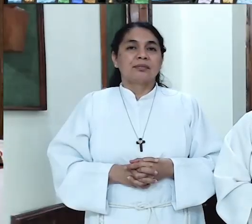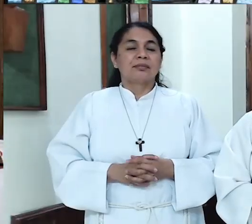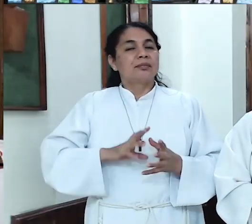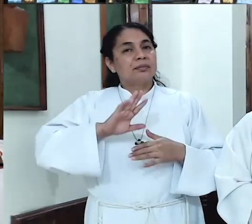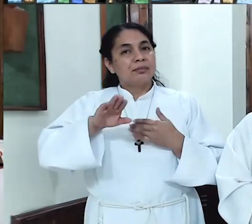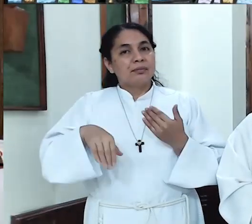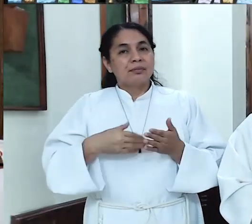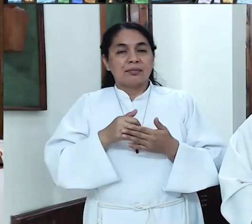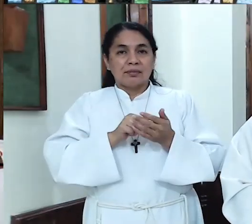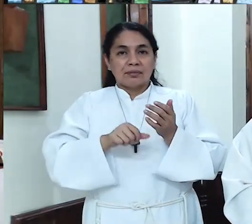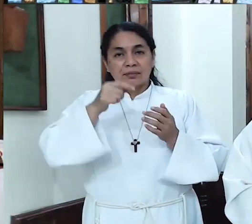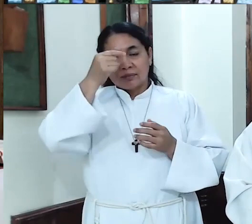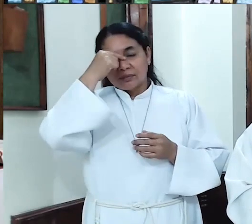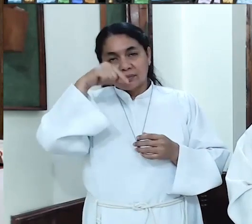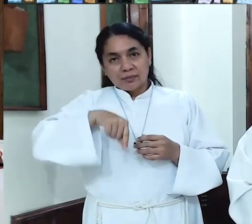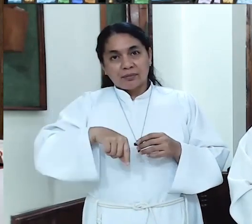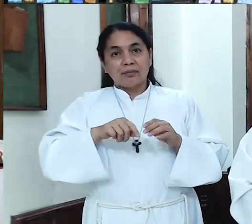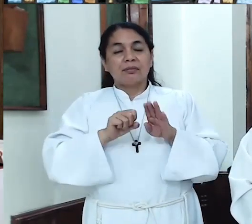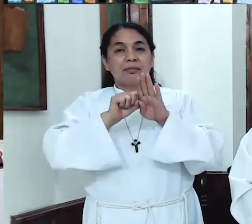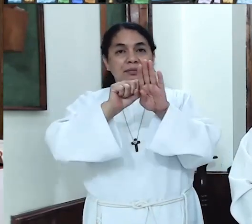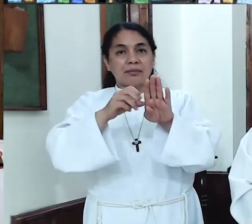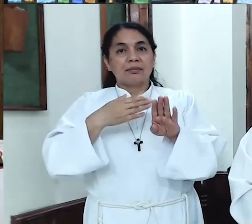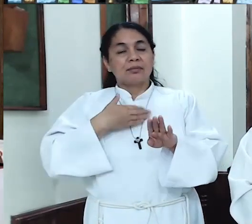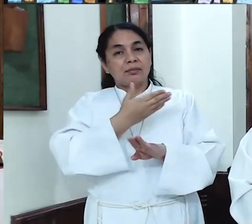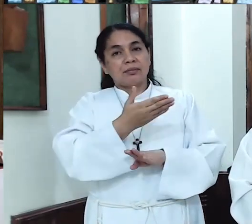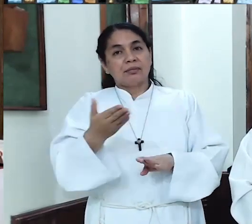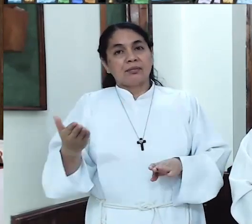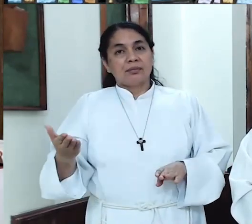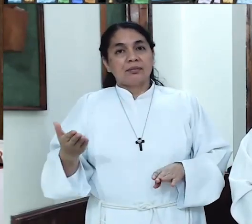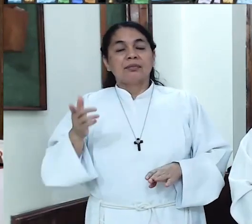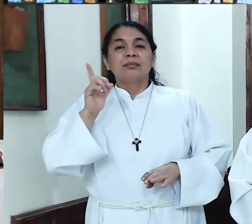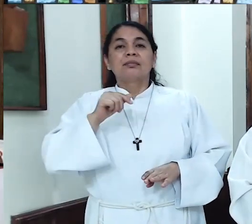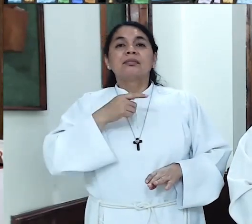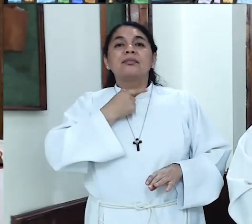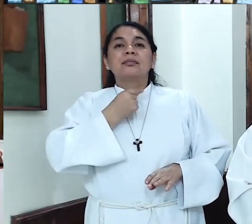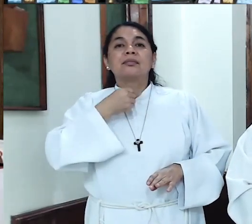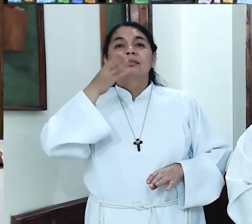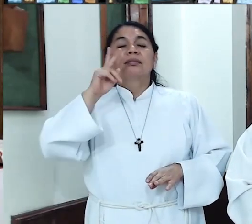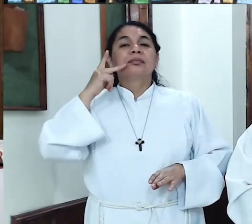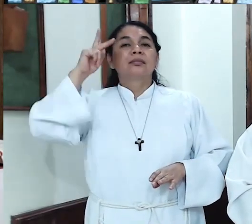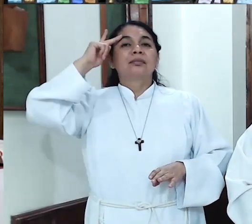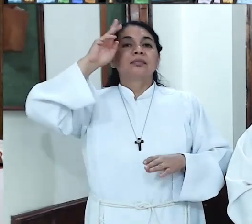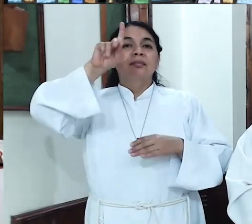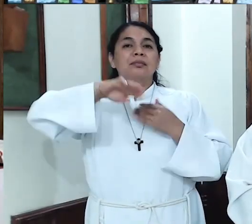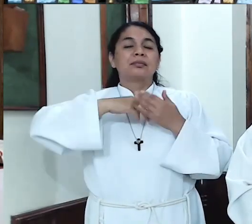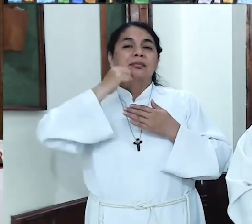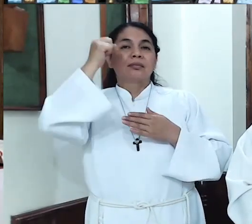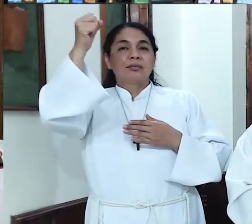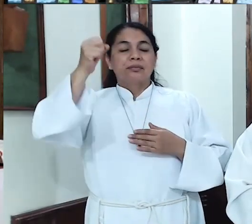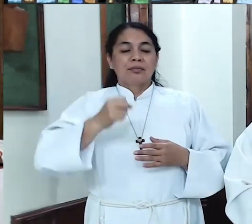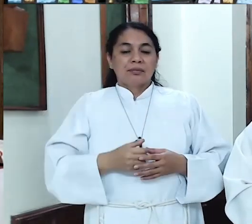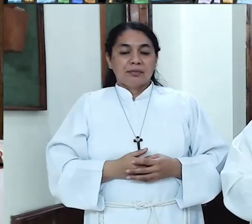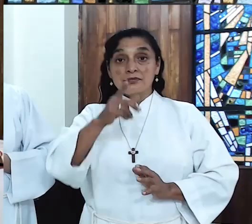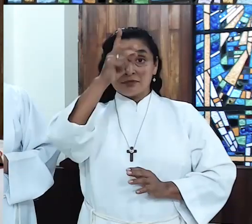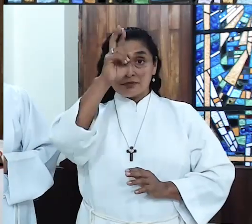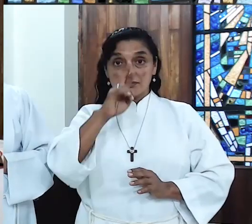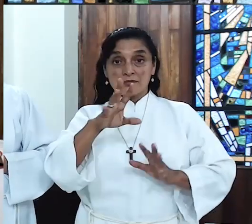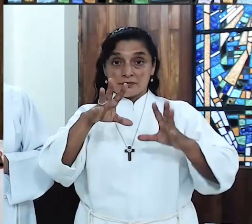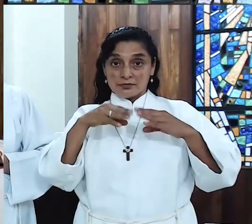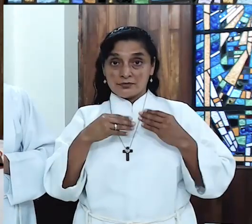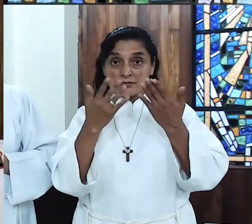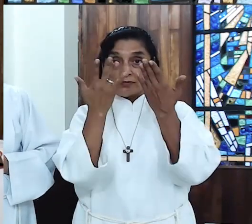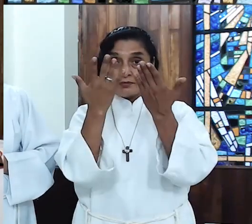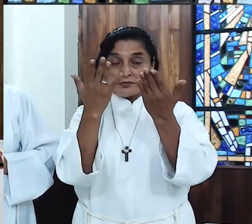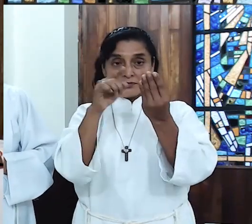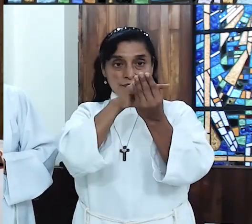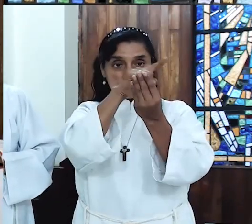Oren, hermanos, para que ese sacrificio mío de ustedes sea agradable a Dios Padre Todopoderoso. El Señor reciba de